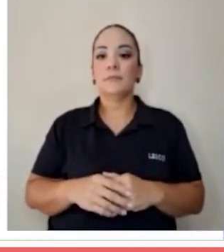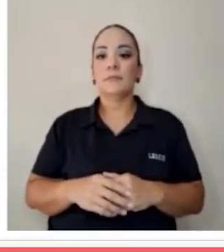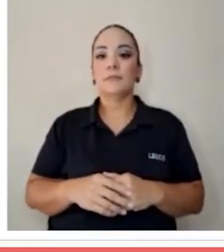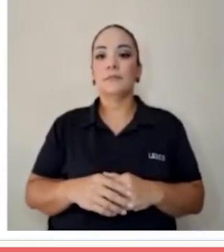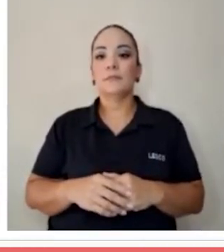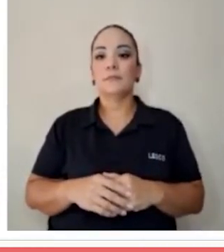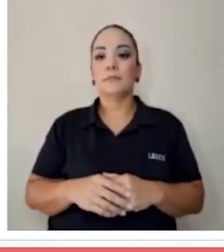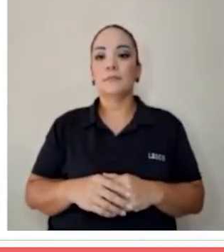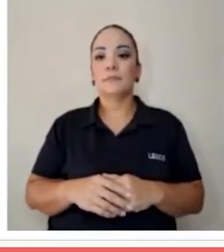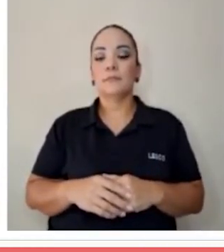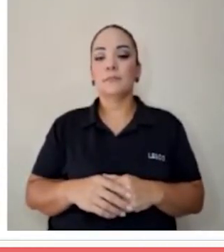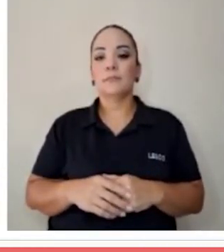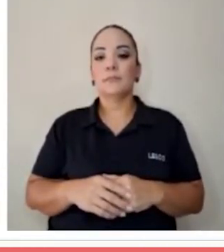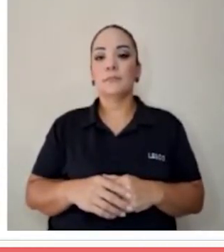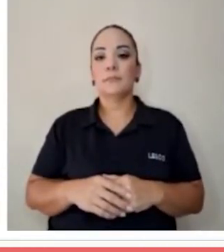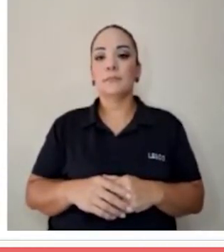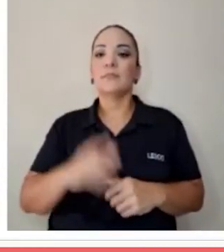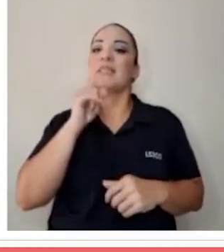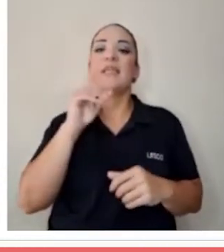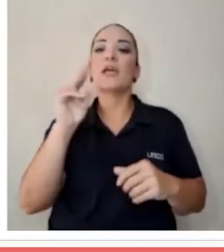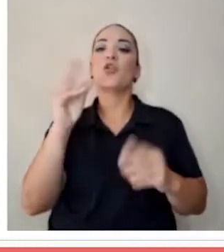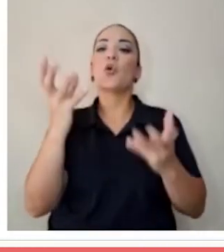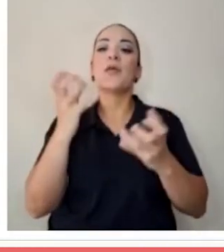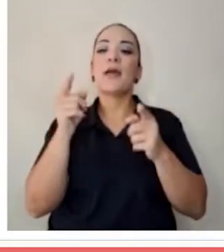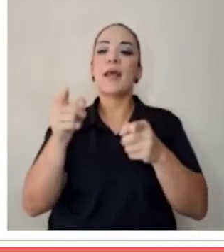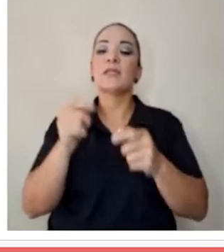cumplida Quién no quiere